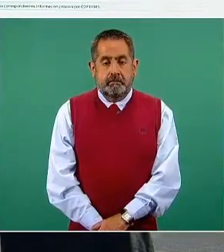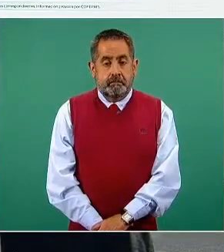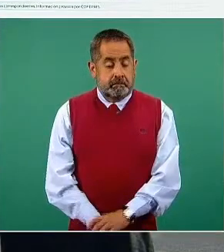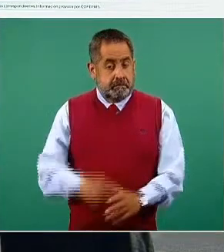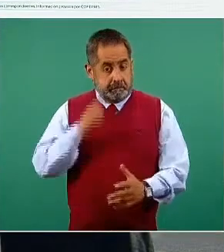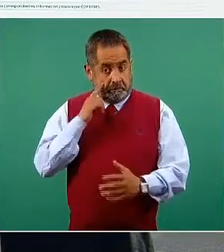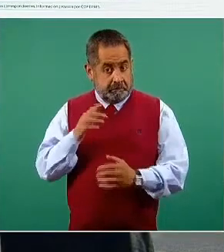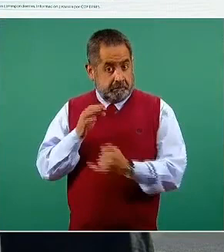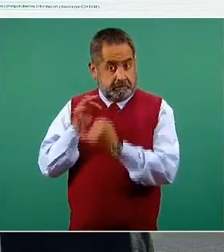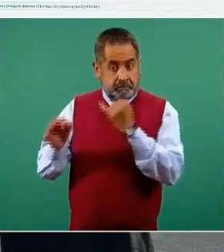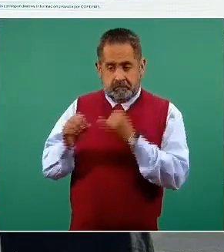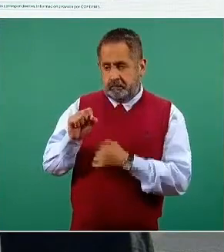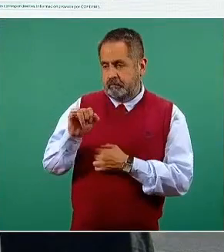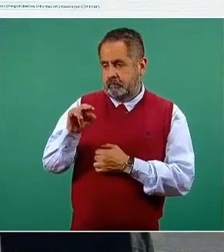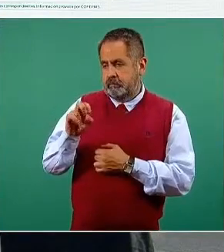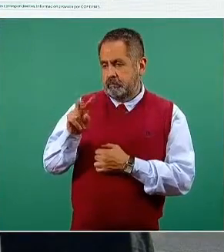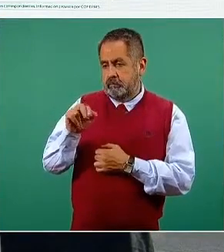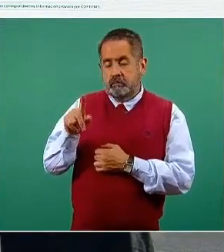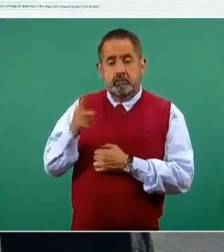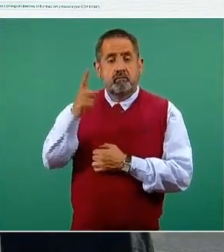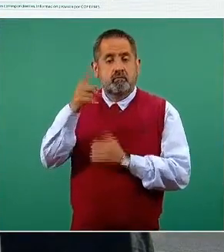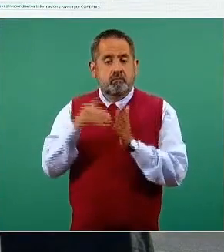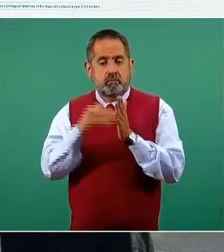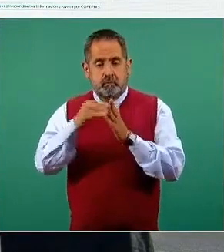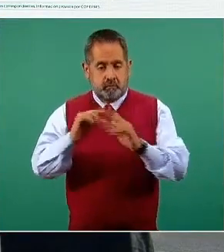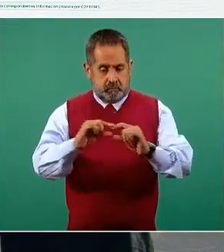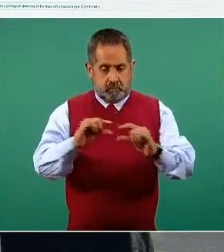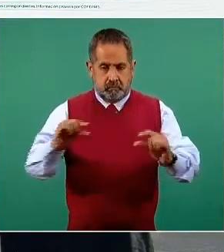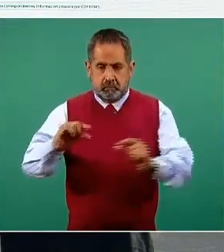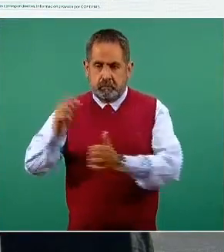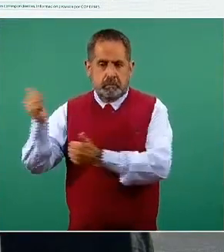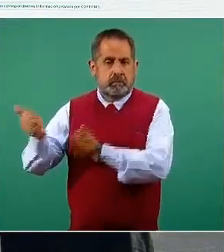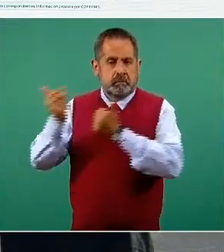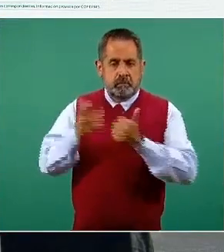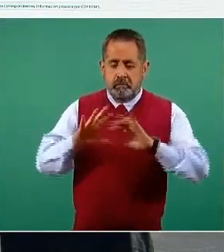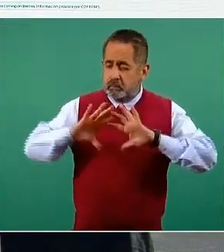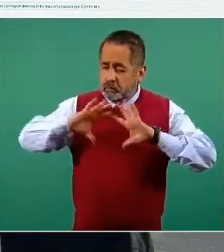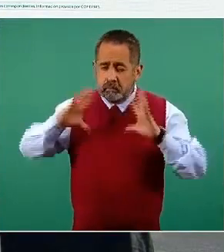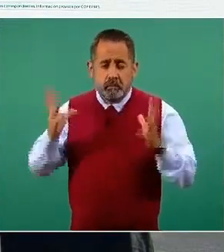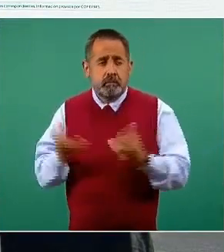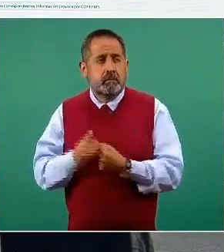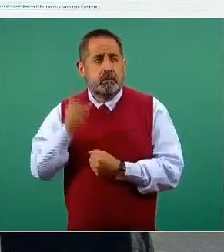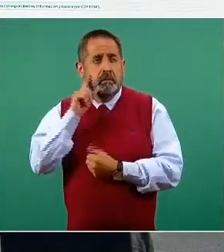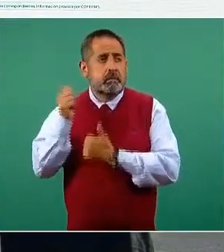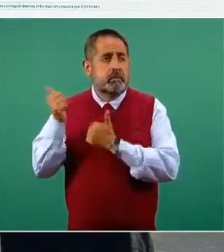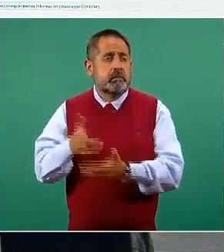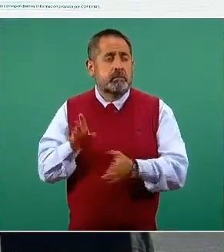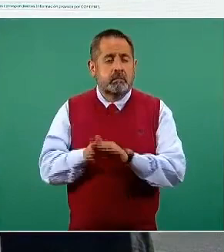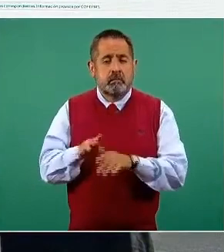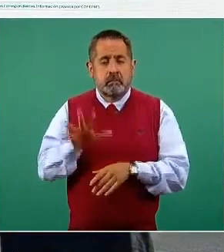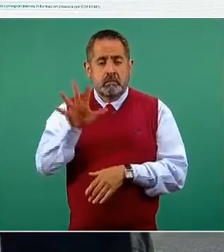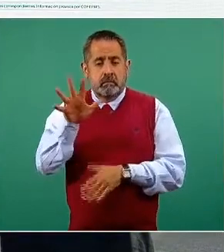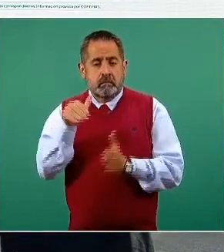última será Sinovac con 1 millón de dosis para un total general de